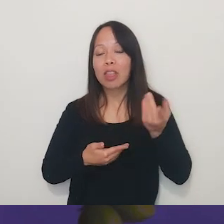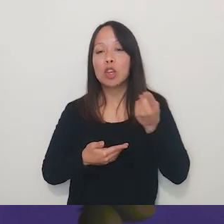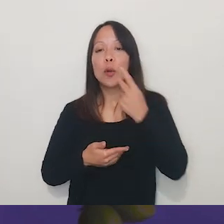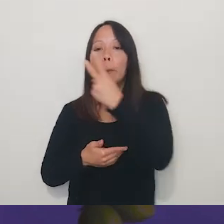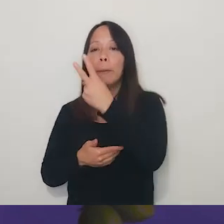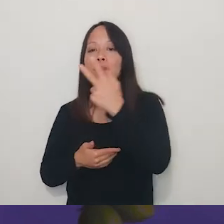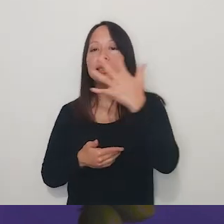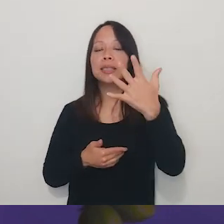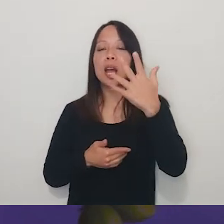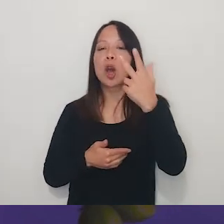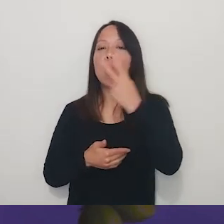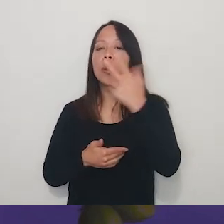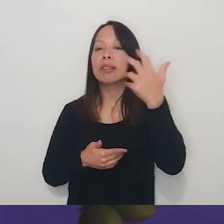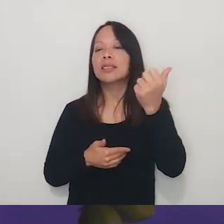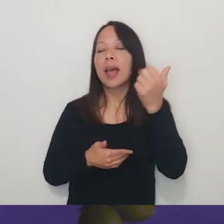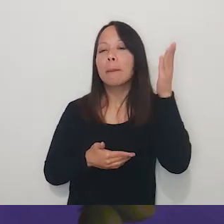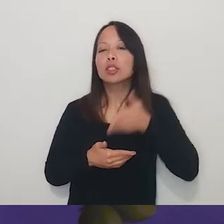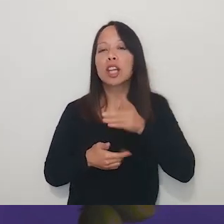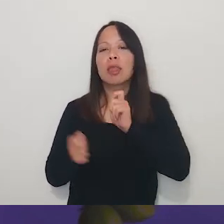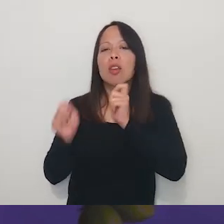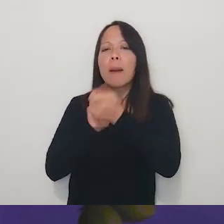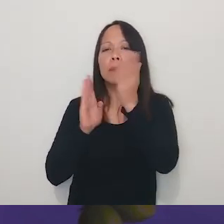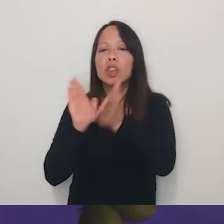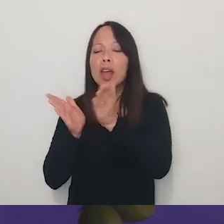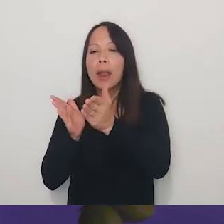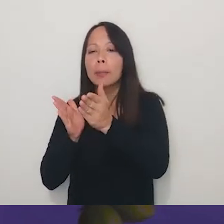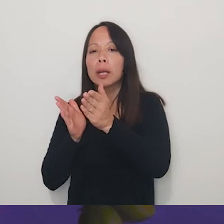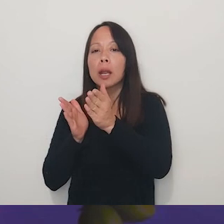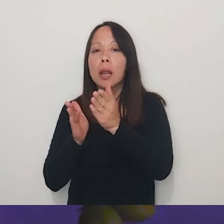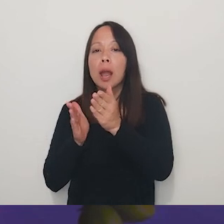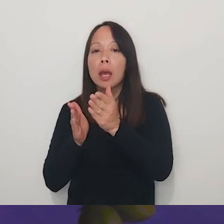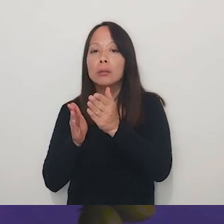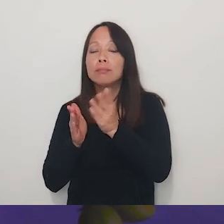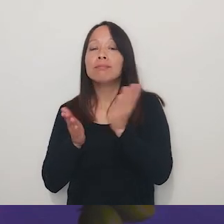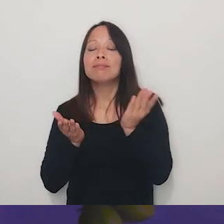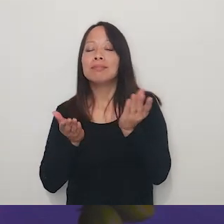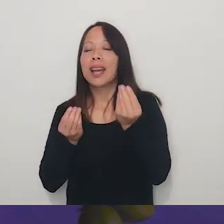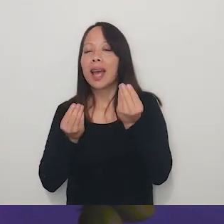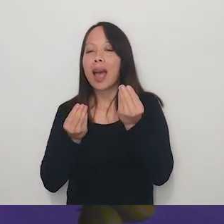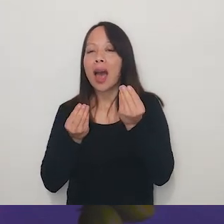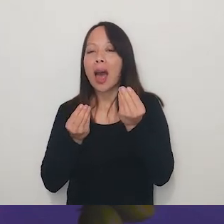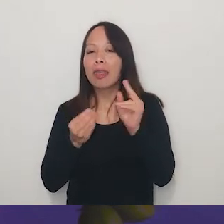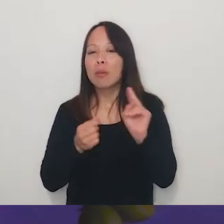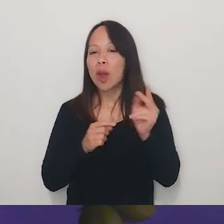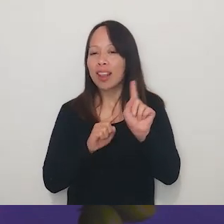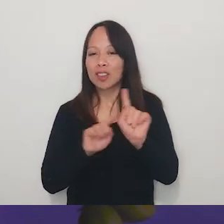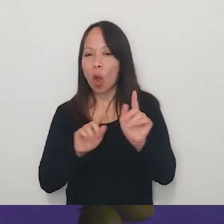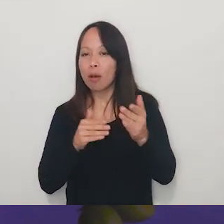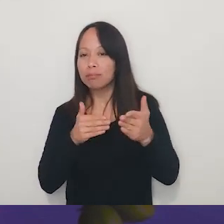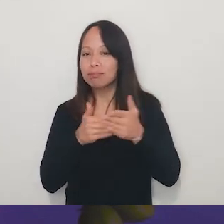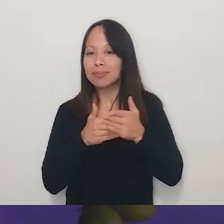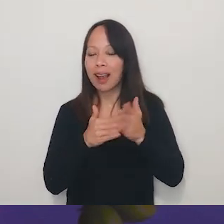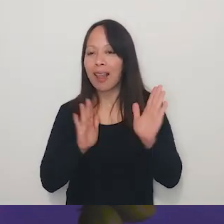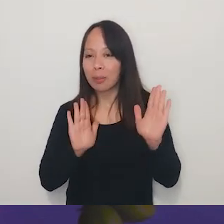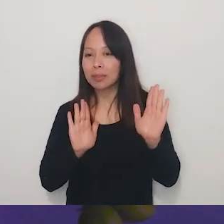26%, siempre 25, 26% es el que cambia el tratamiento y previene la morbilidad, y se reduce el costo de internación, creo